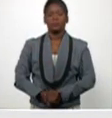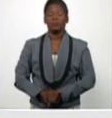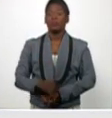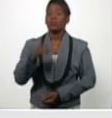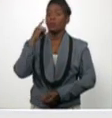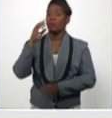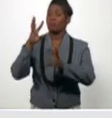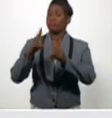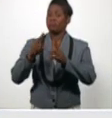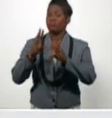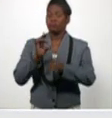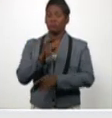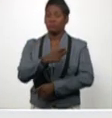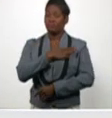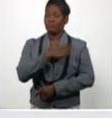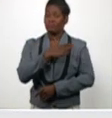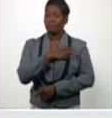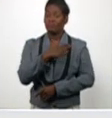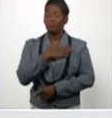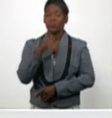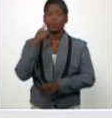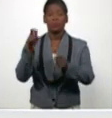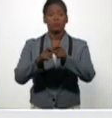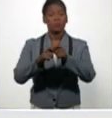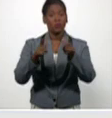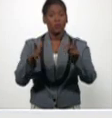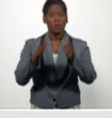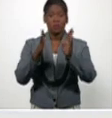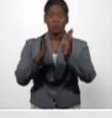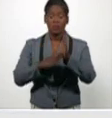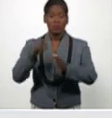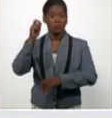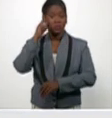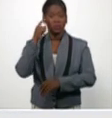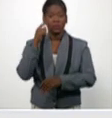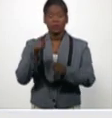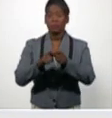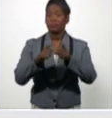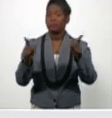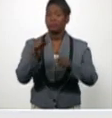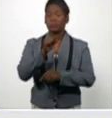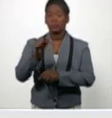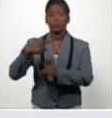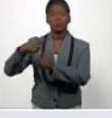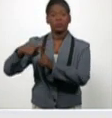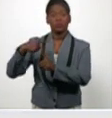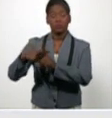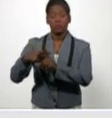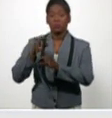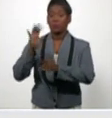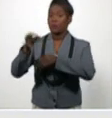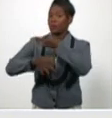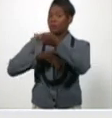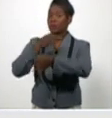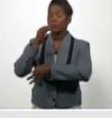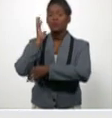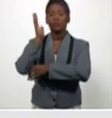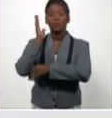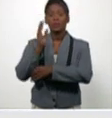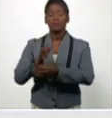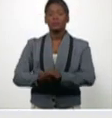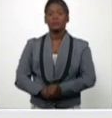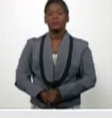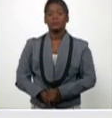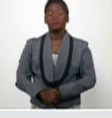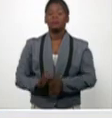aumenta el % de letalidad por COVID-19 en el mes de febrero, ya lo decía usted, doctor, durante el parte matutino del comportamiento de